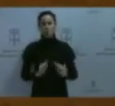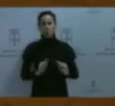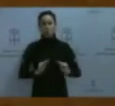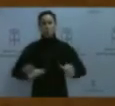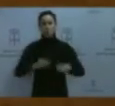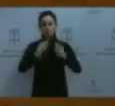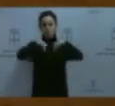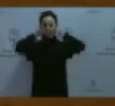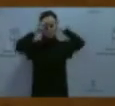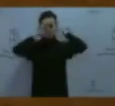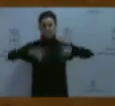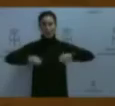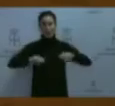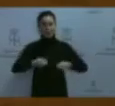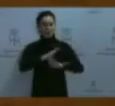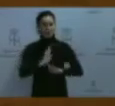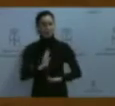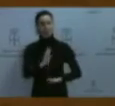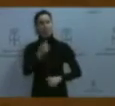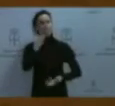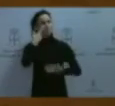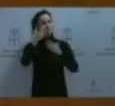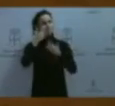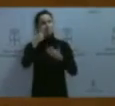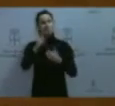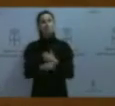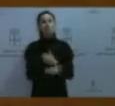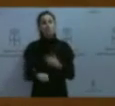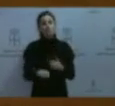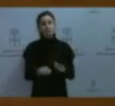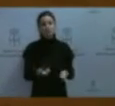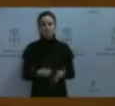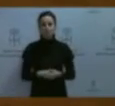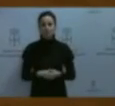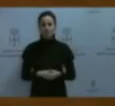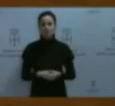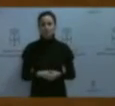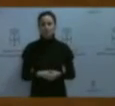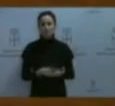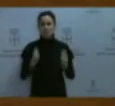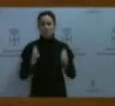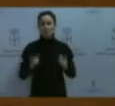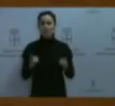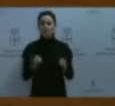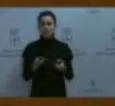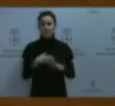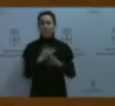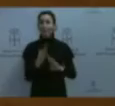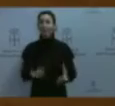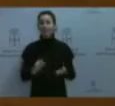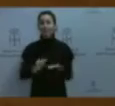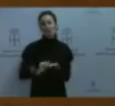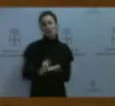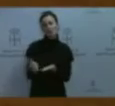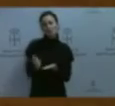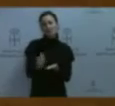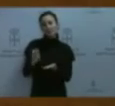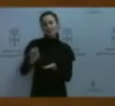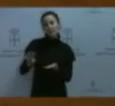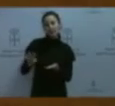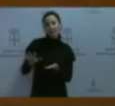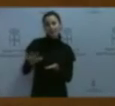abulta una cantidad importante, supongo que me lo reconocerá. Con esa cantidad, de hecho, podrían contratarse o bien 15